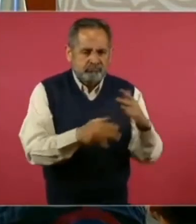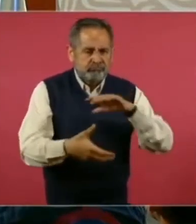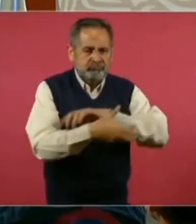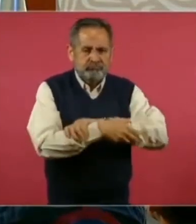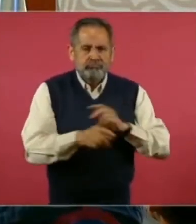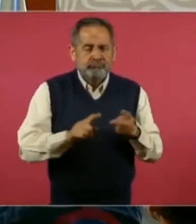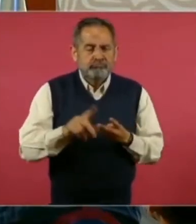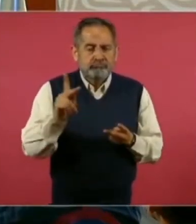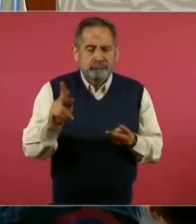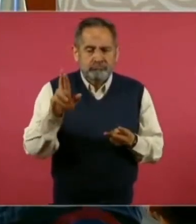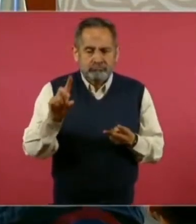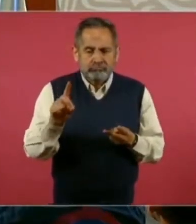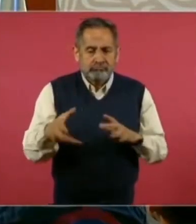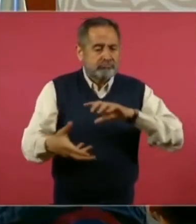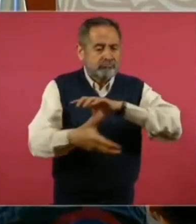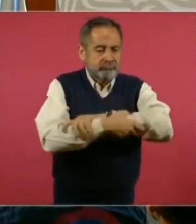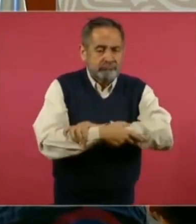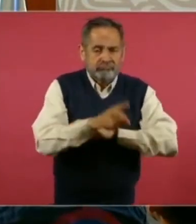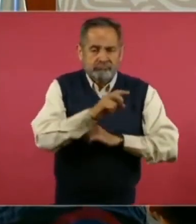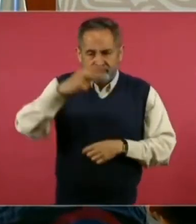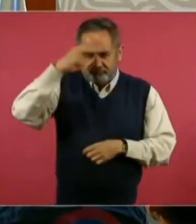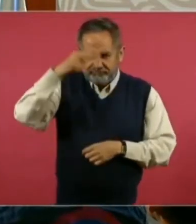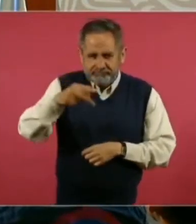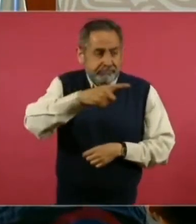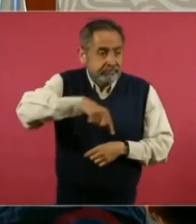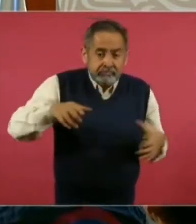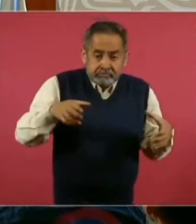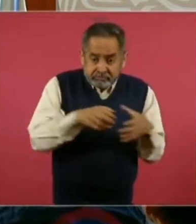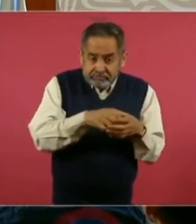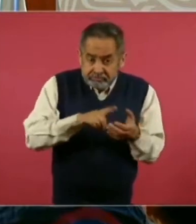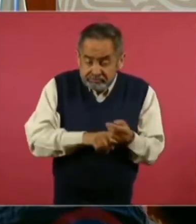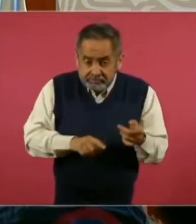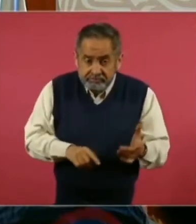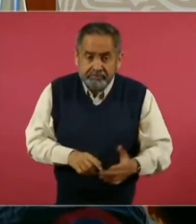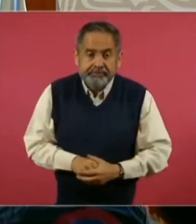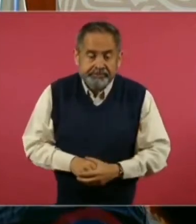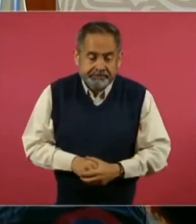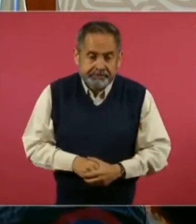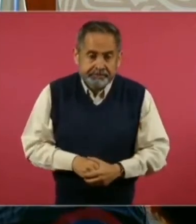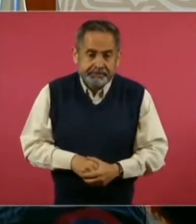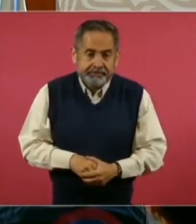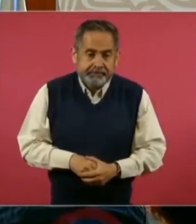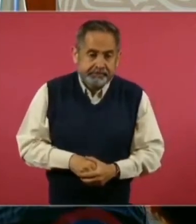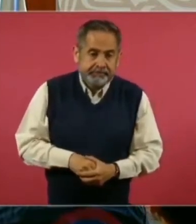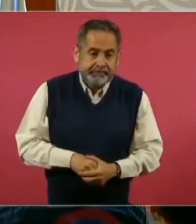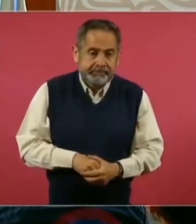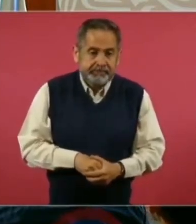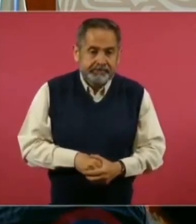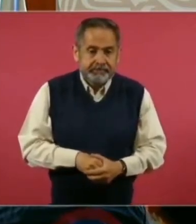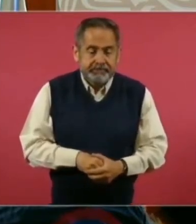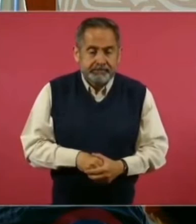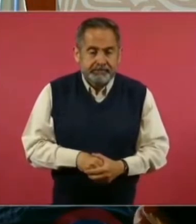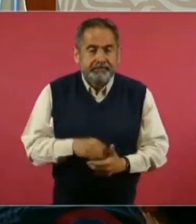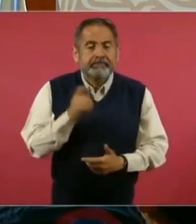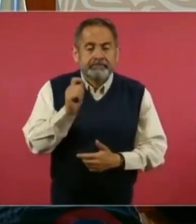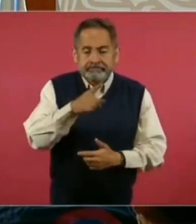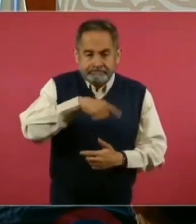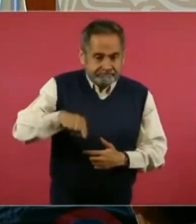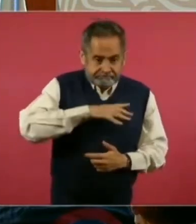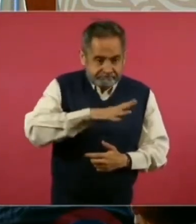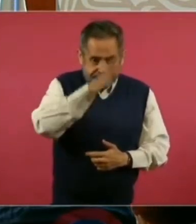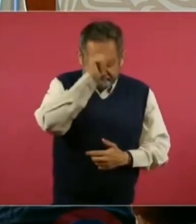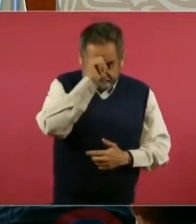y PRD el Pacto por México, en el cual se